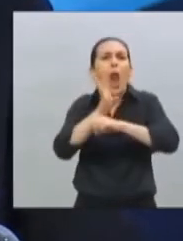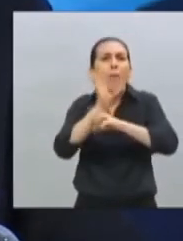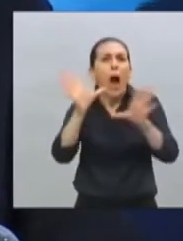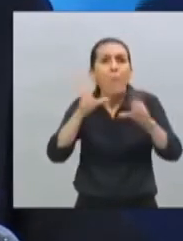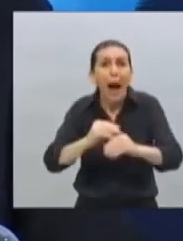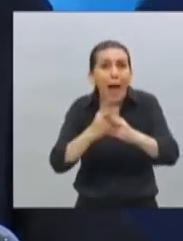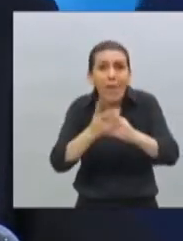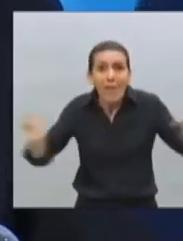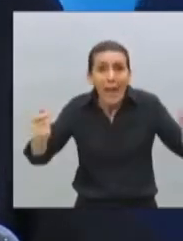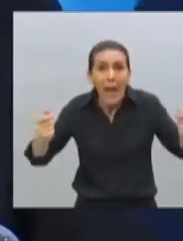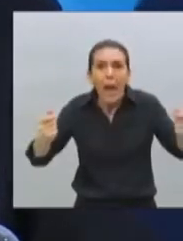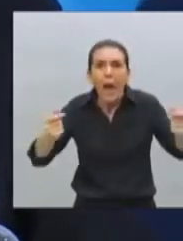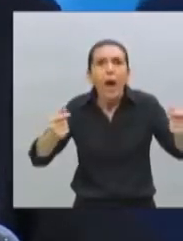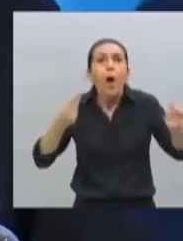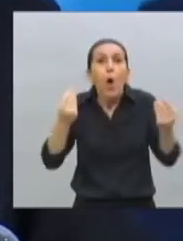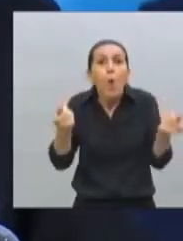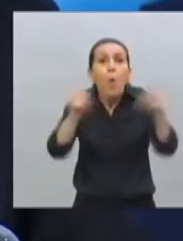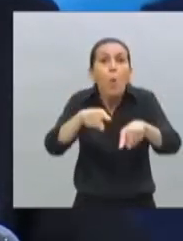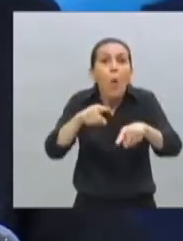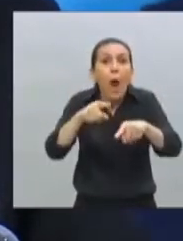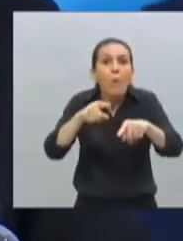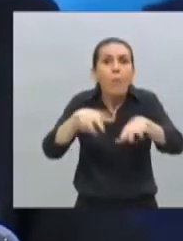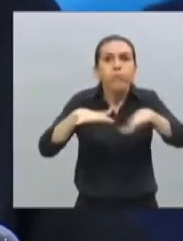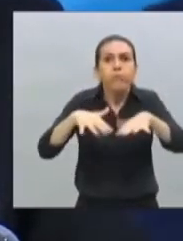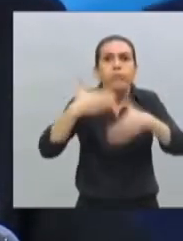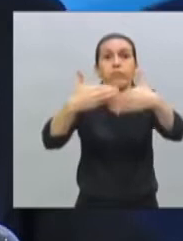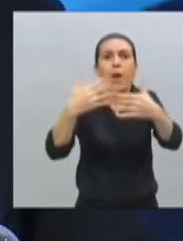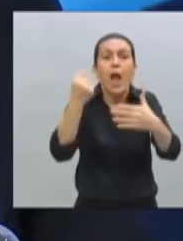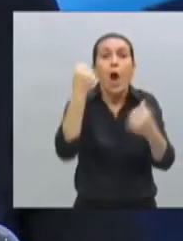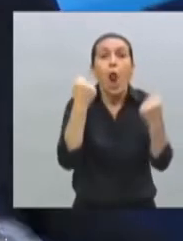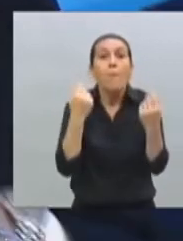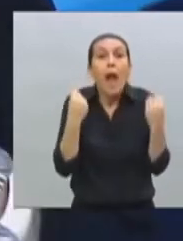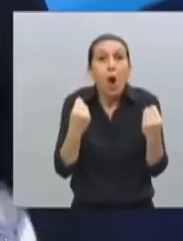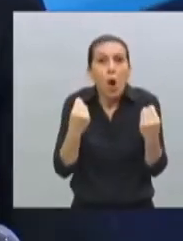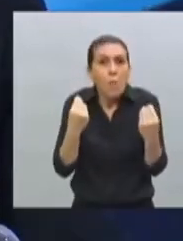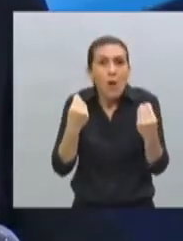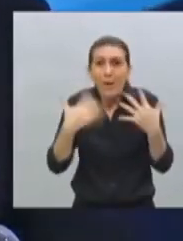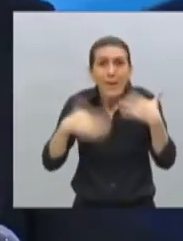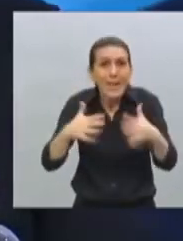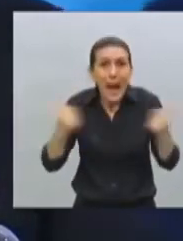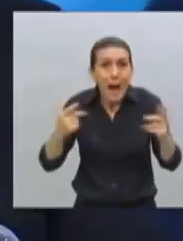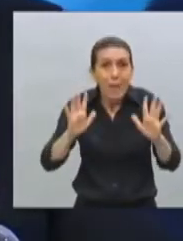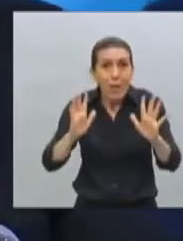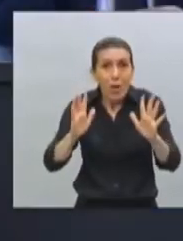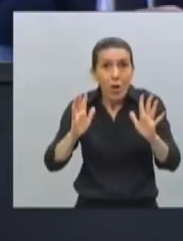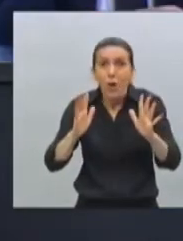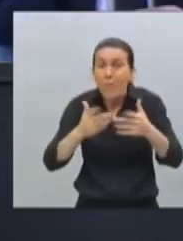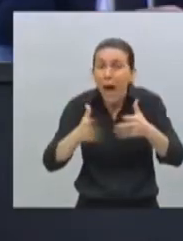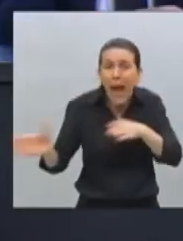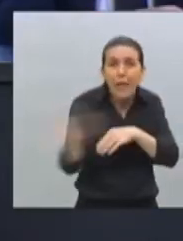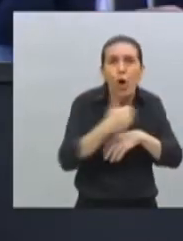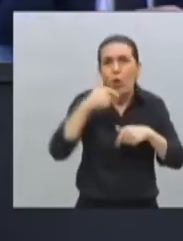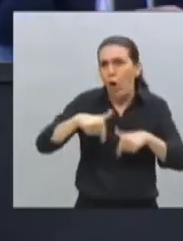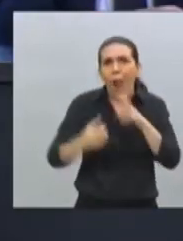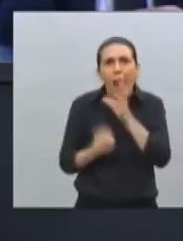Cada región, de alguna manera, hoy tiene que tomar decisiones de si, por ejemplo, abrir o no con esta cuestión de salir